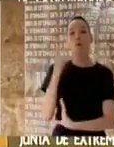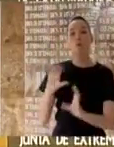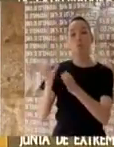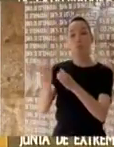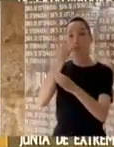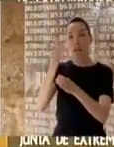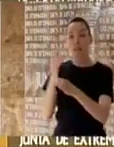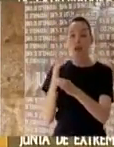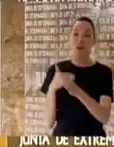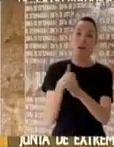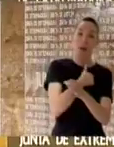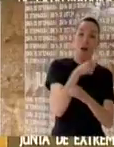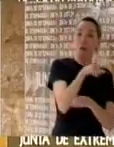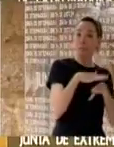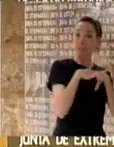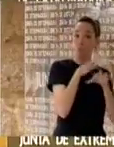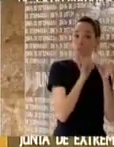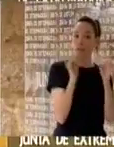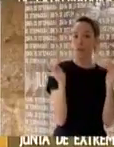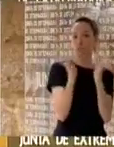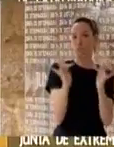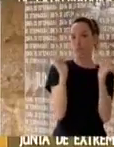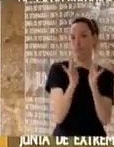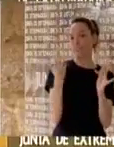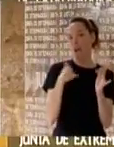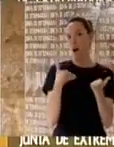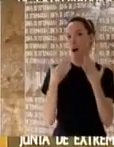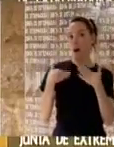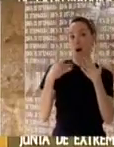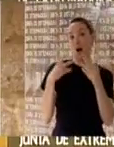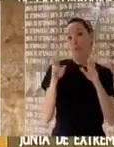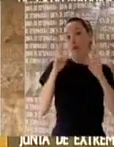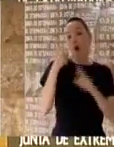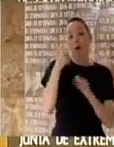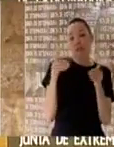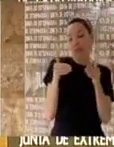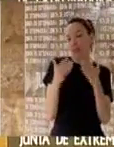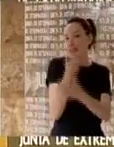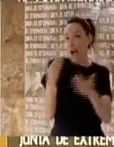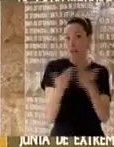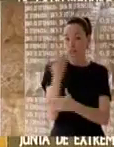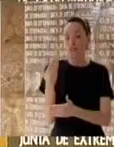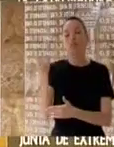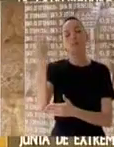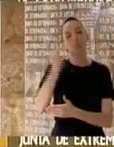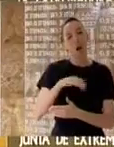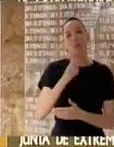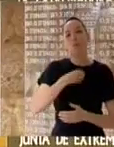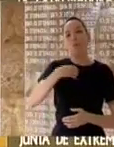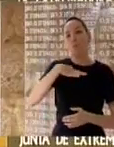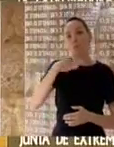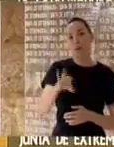y el ministro de Justicia, y en consecuencia yo espero que más pronto que tarde, es decir, en cuestión de días, podamos presentar una